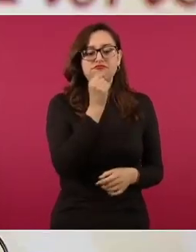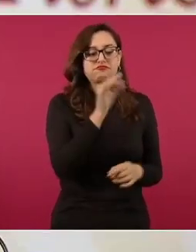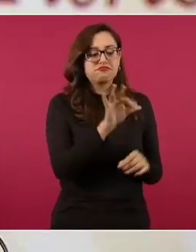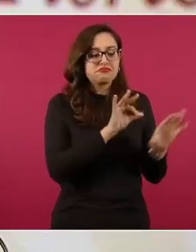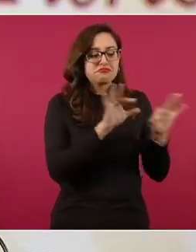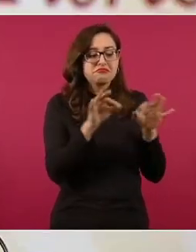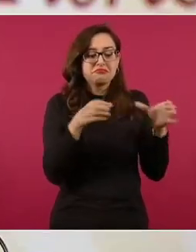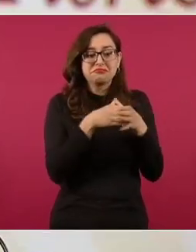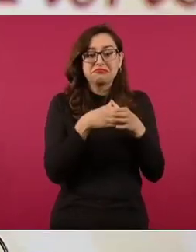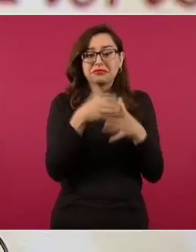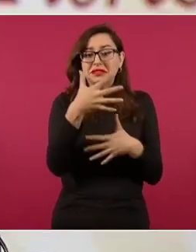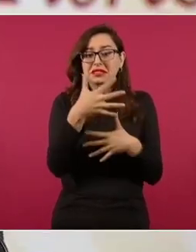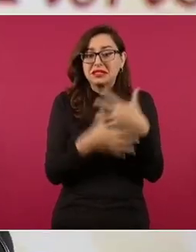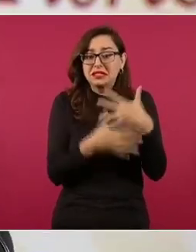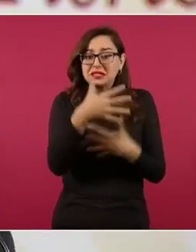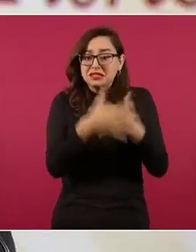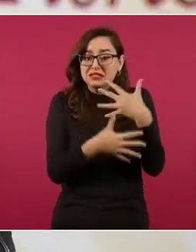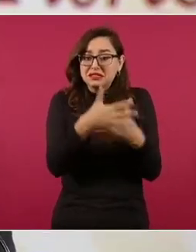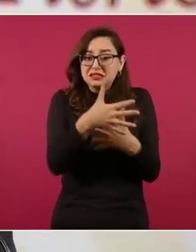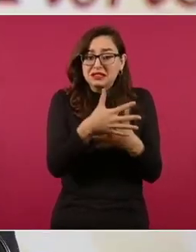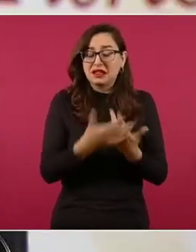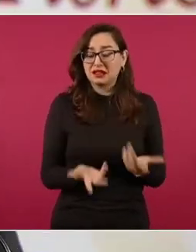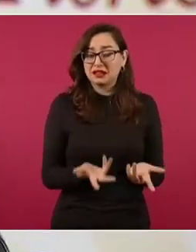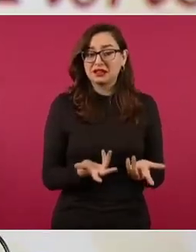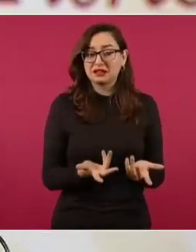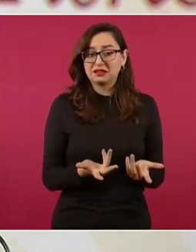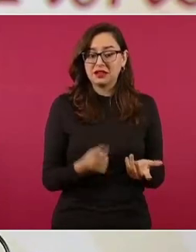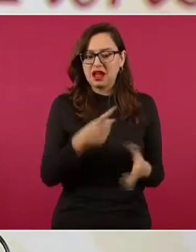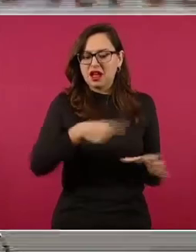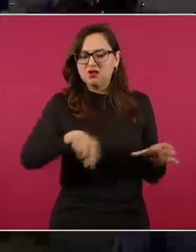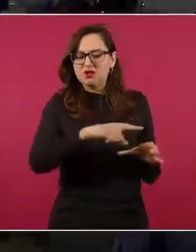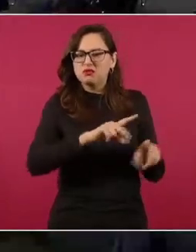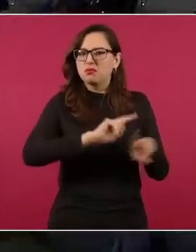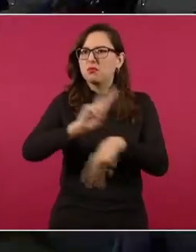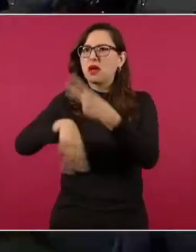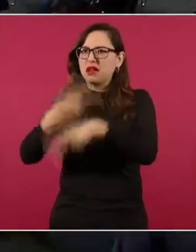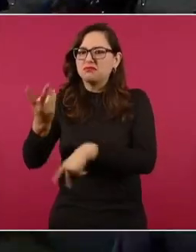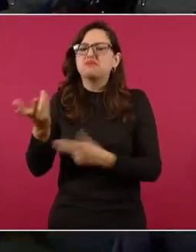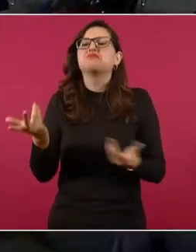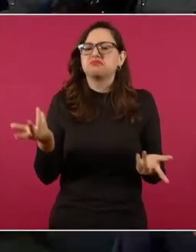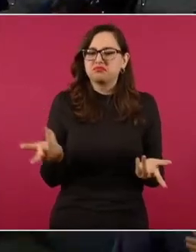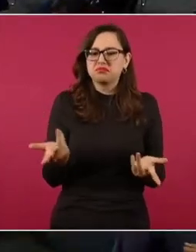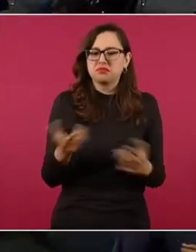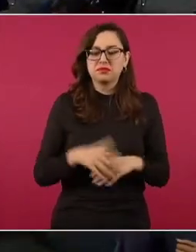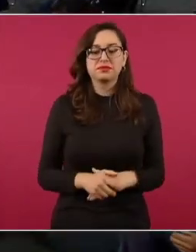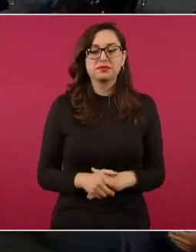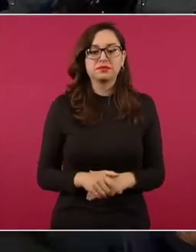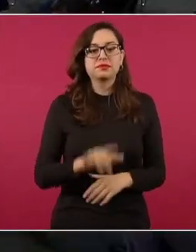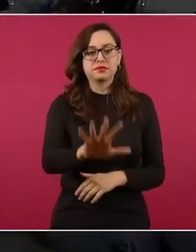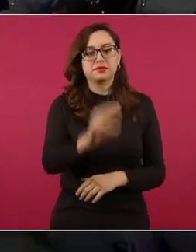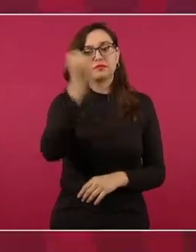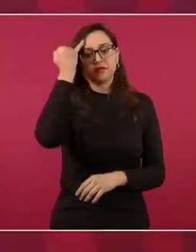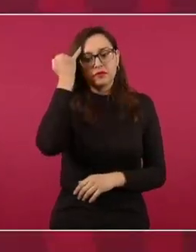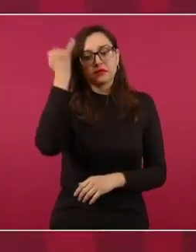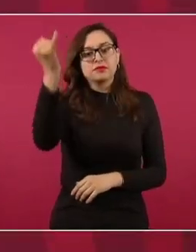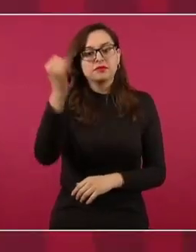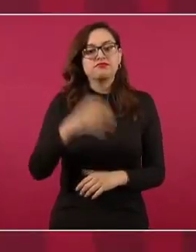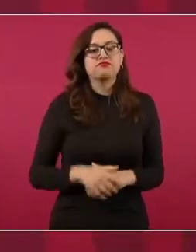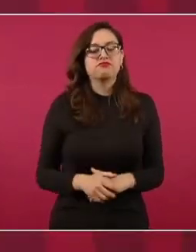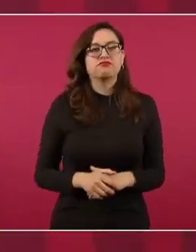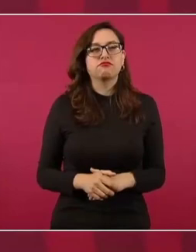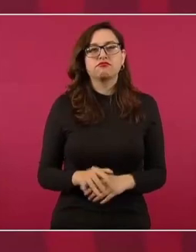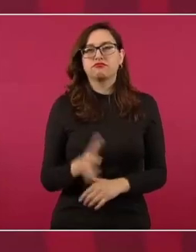15 hasta ahorita. ¿Cuál es su función? A ver, tú imagínate, tenemos 100,000, estamos